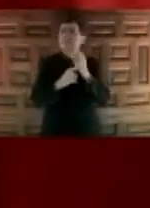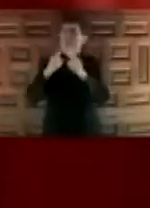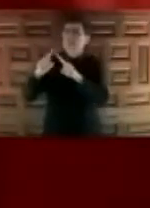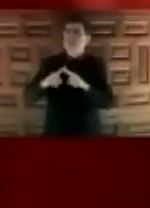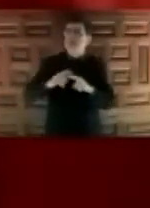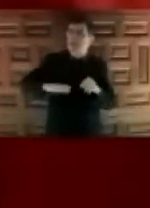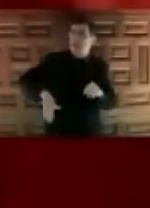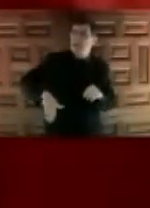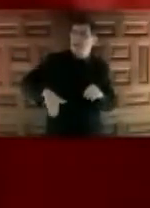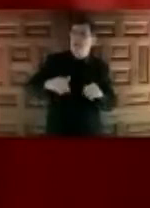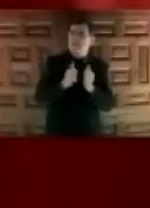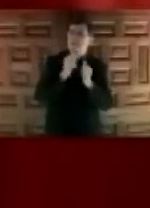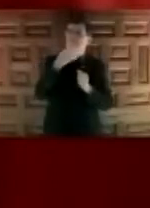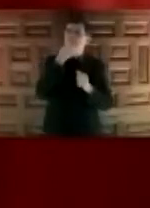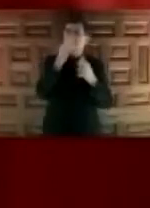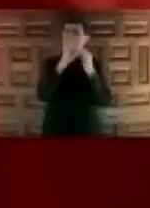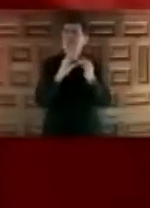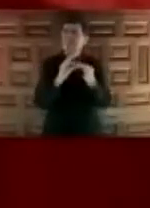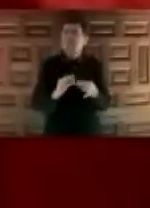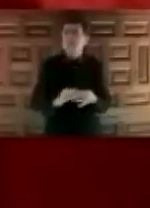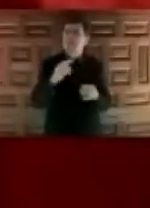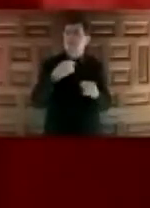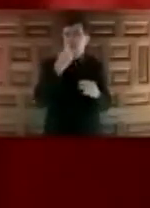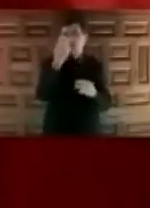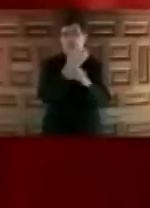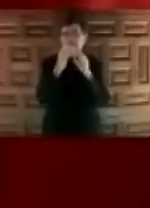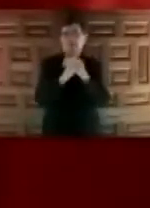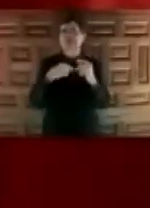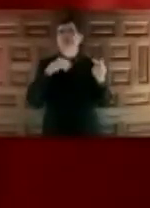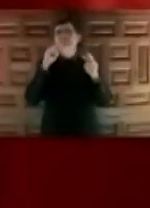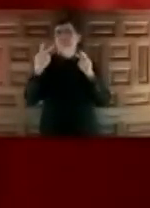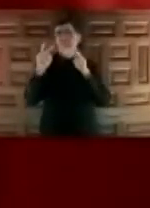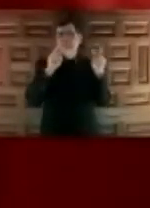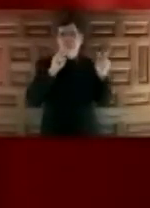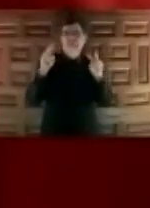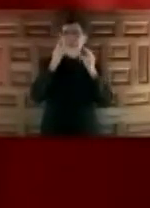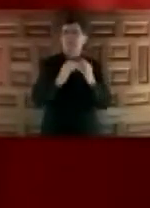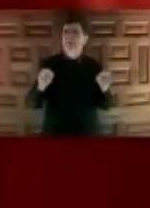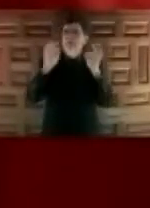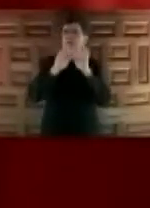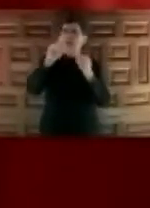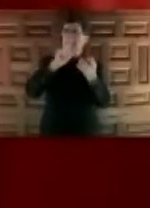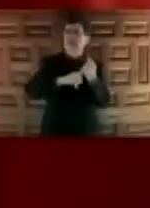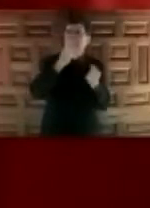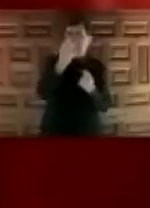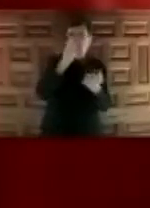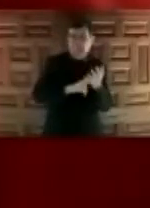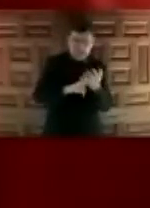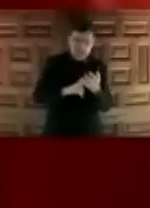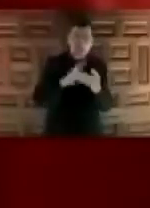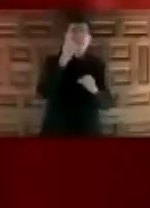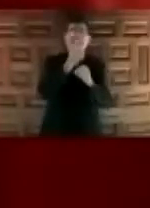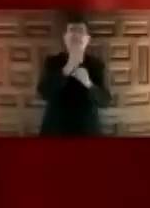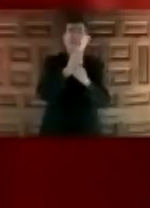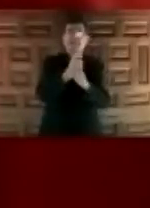me antecedieron en el uso de la voz. Y yo veo desde ahí dos puntos que quisiera resaltar, que considero importantes en ese sentido. El